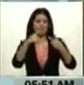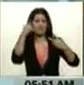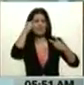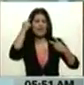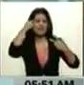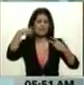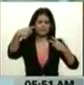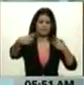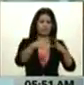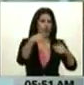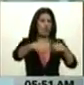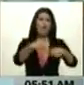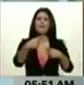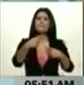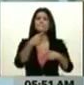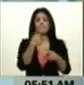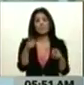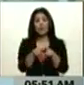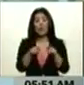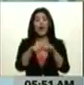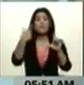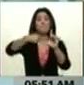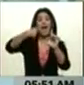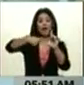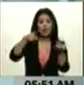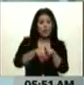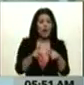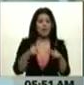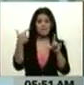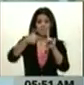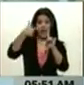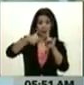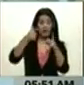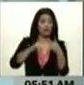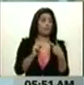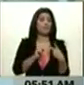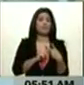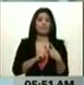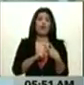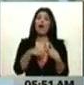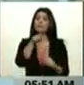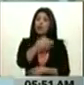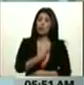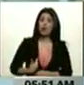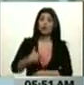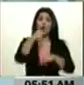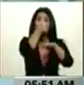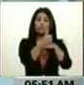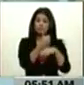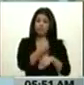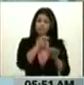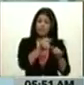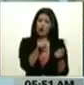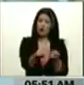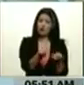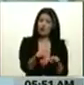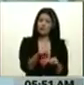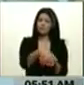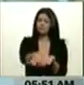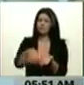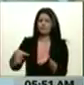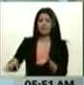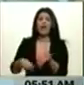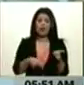abastos. Los gerentes, los mismos dueños. ¿Por qué usted cree que el gobierno es el que le distribuye a